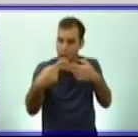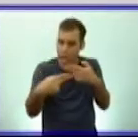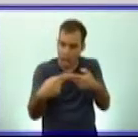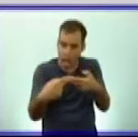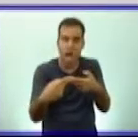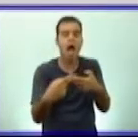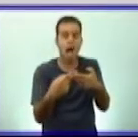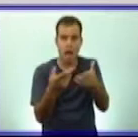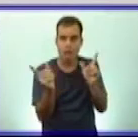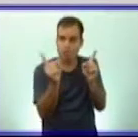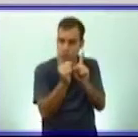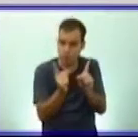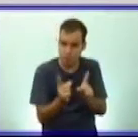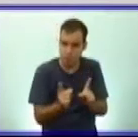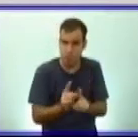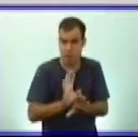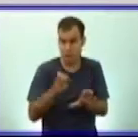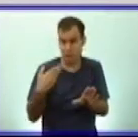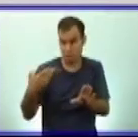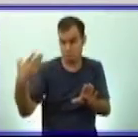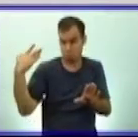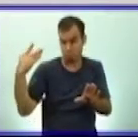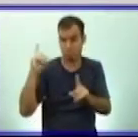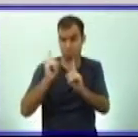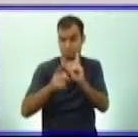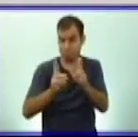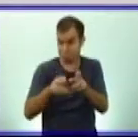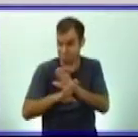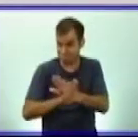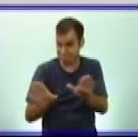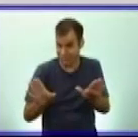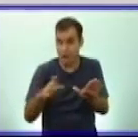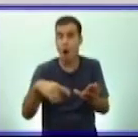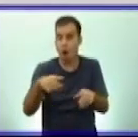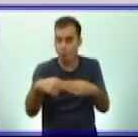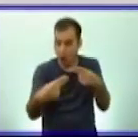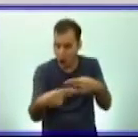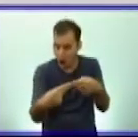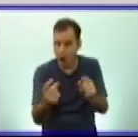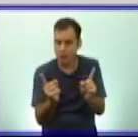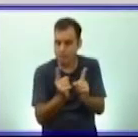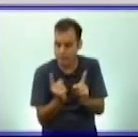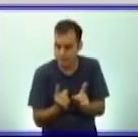a lo que ya yo les había orientado. Es decir, que en el circuito resistivo